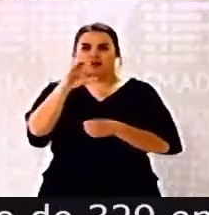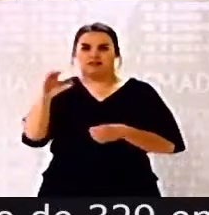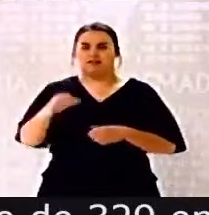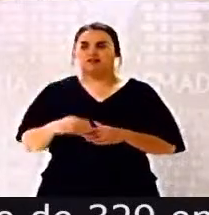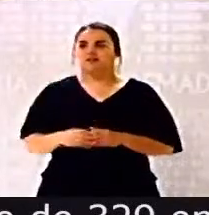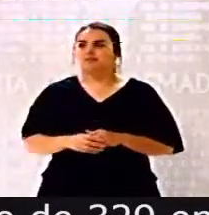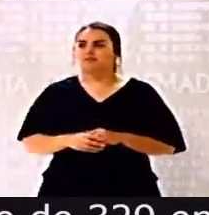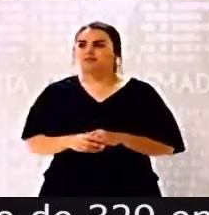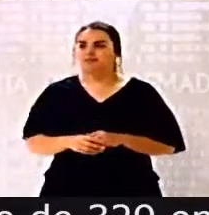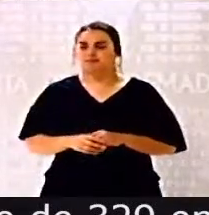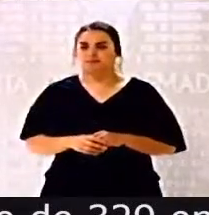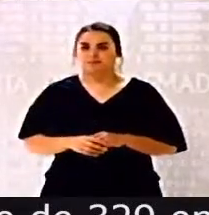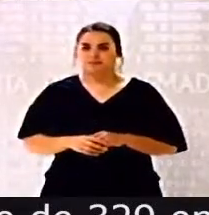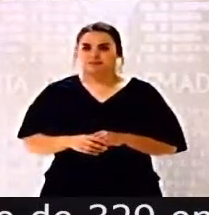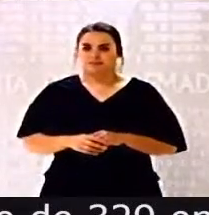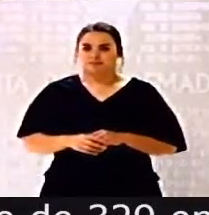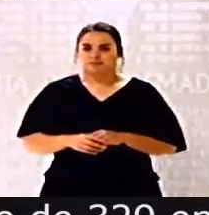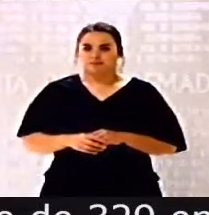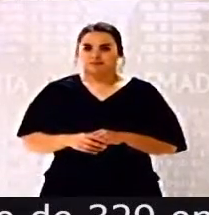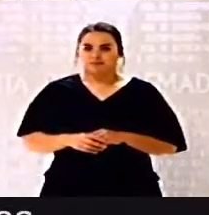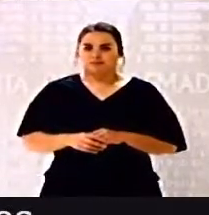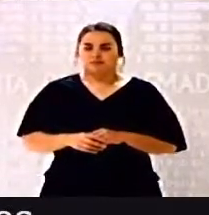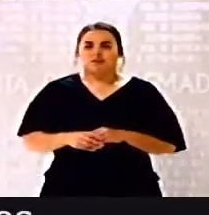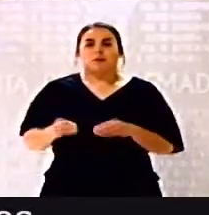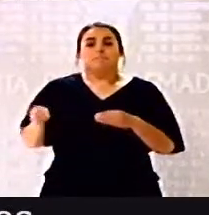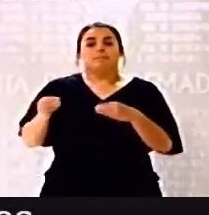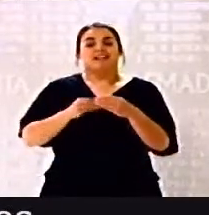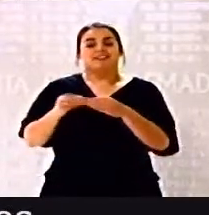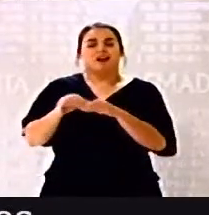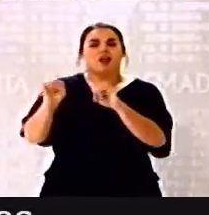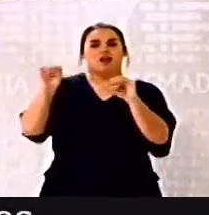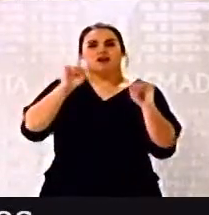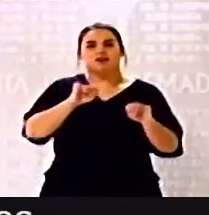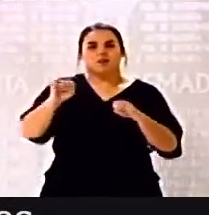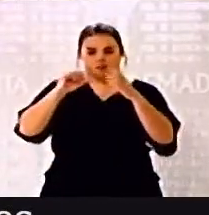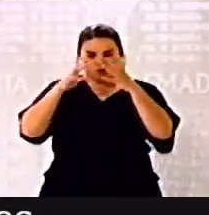Cáceres. Contamos con material de equipos de protección